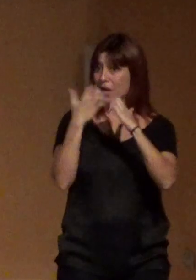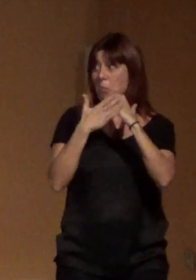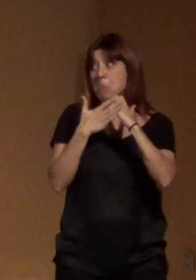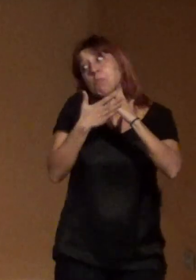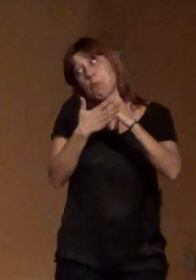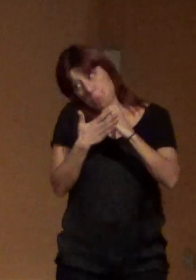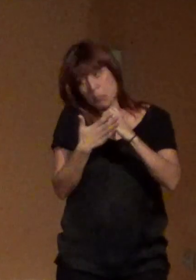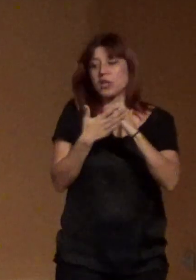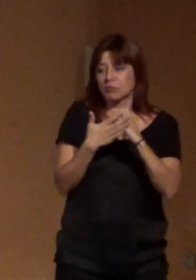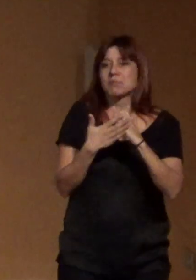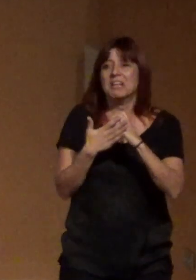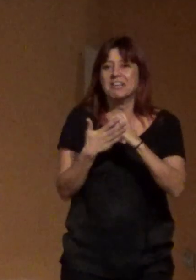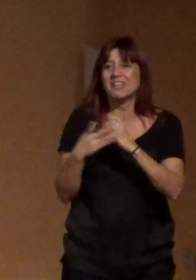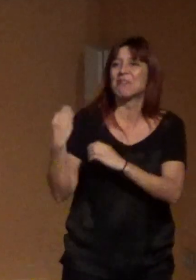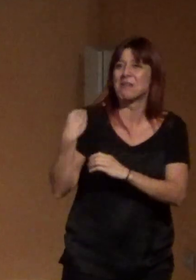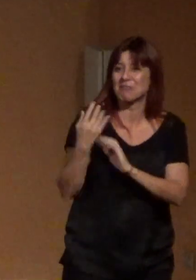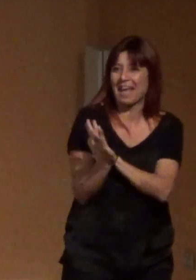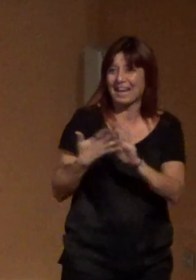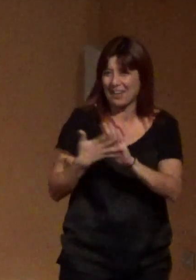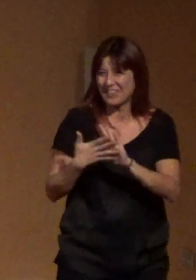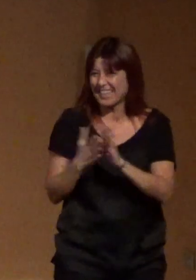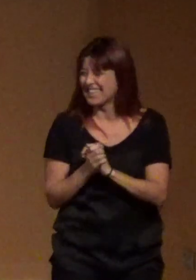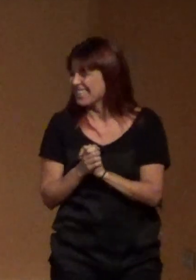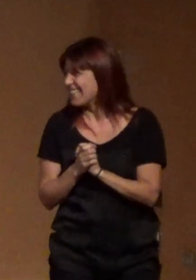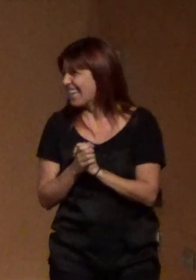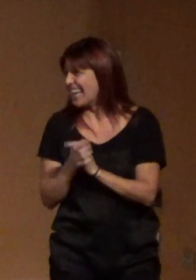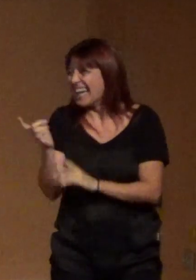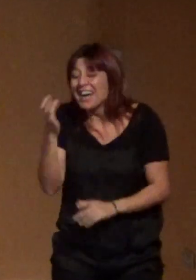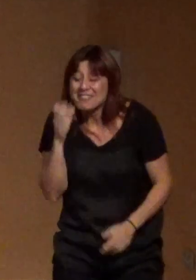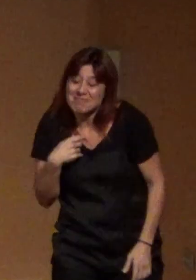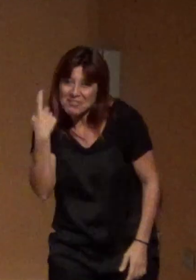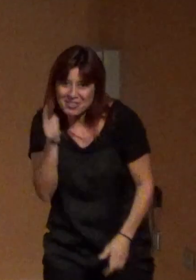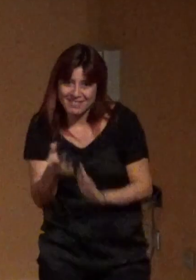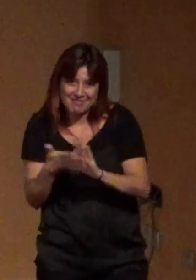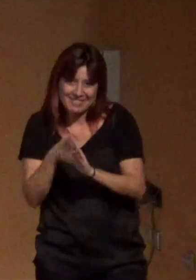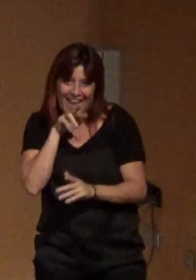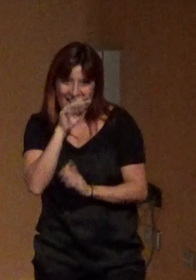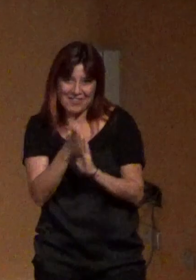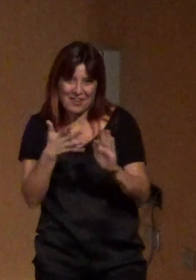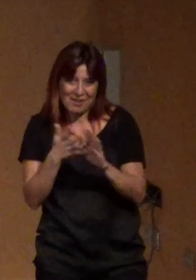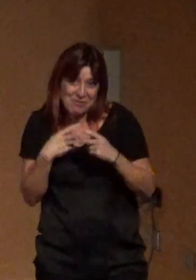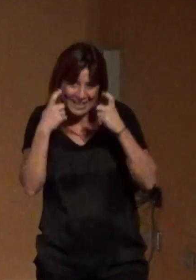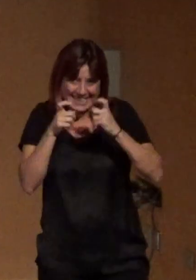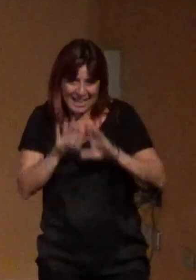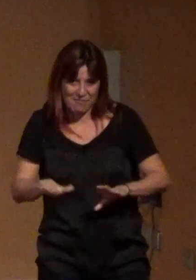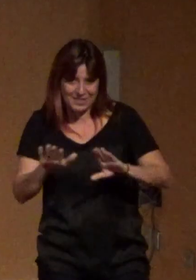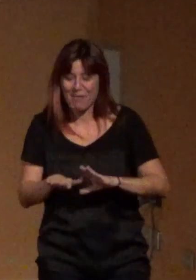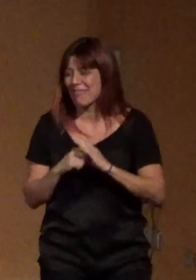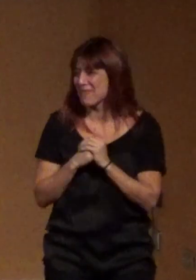rápido, un poquito, ¿no? Bueno, yo es que como me lo sé muy rápido, pero quiero intentar ir más despacio,